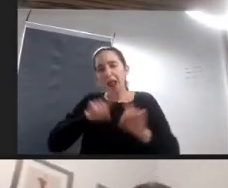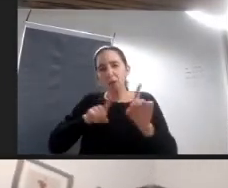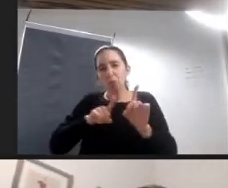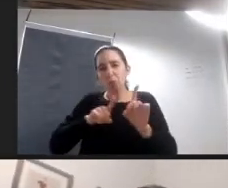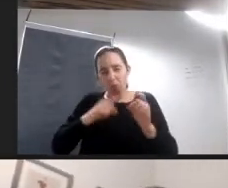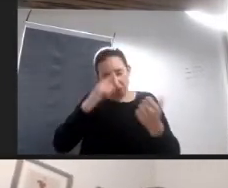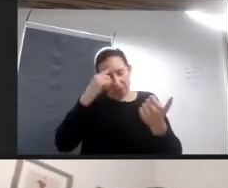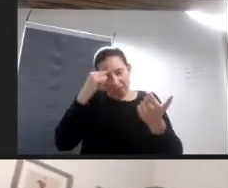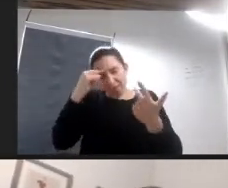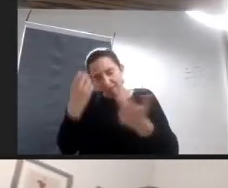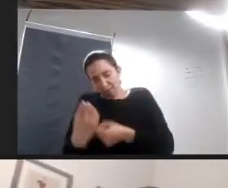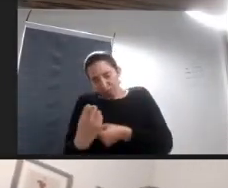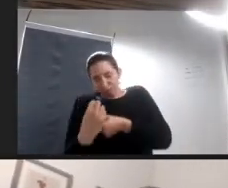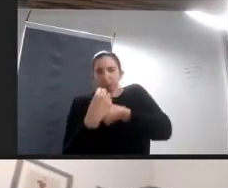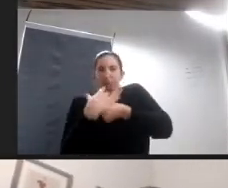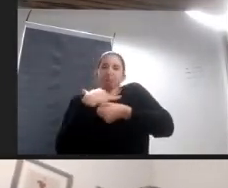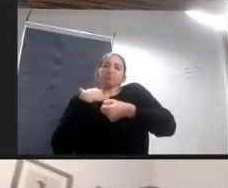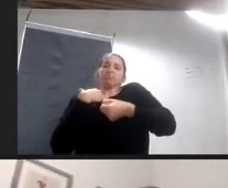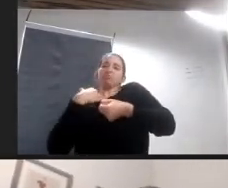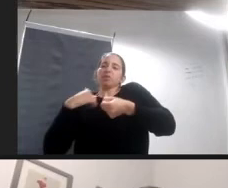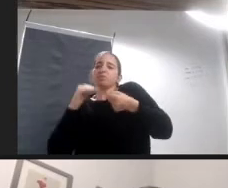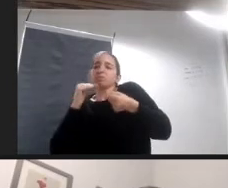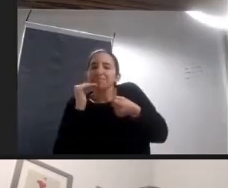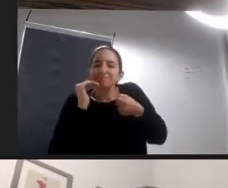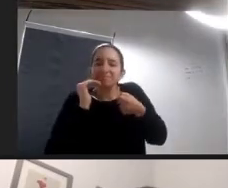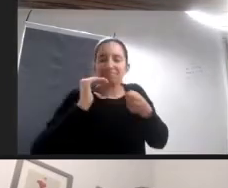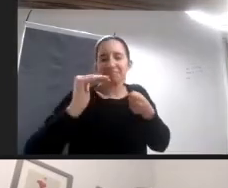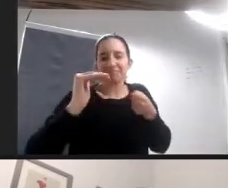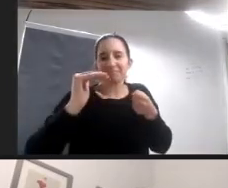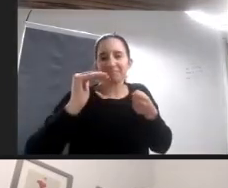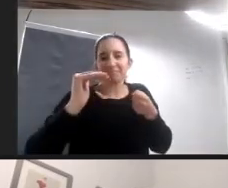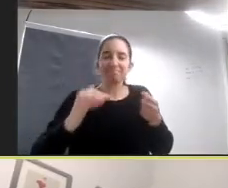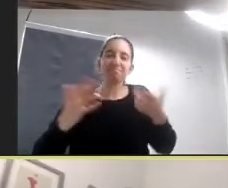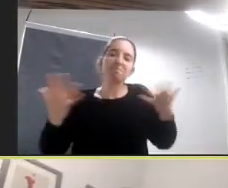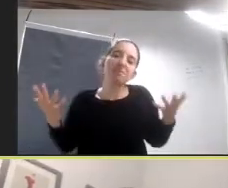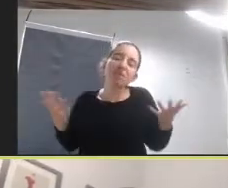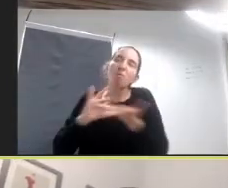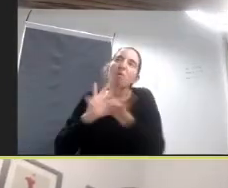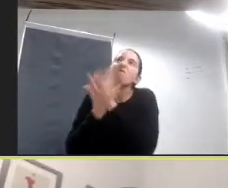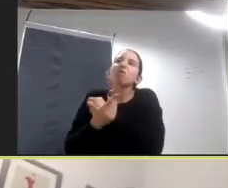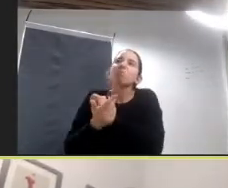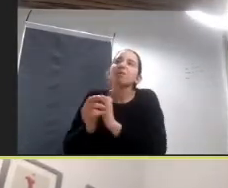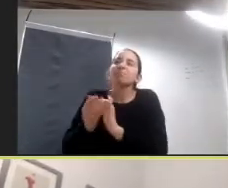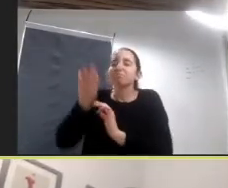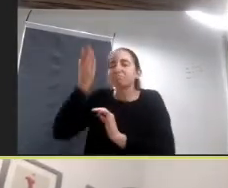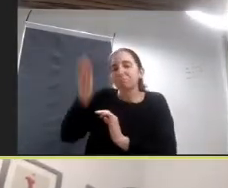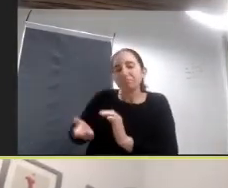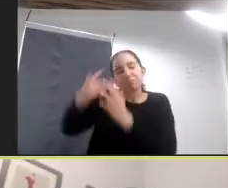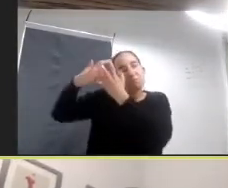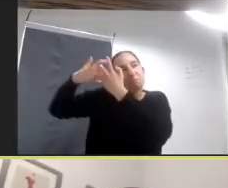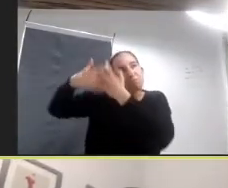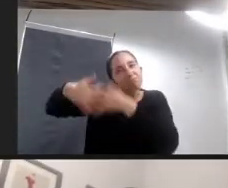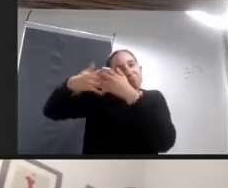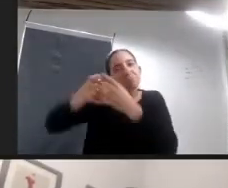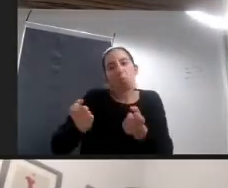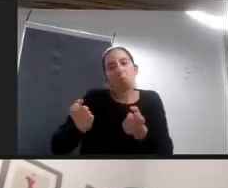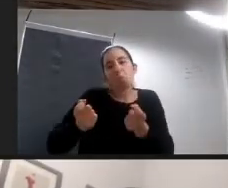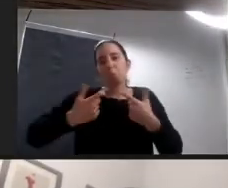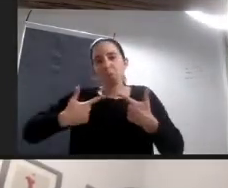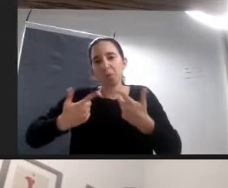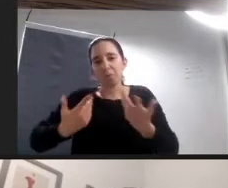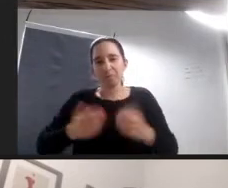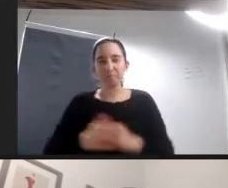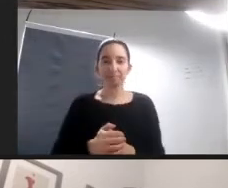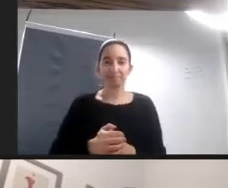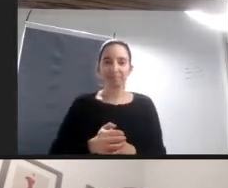decir lo que estoy diciendo. O sea, que son reflexiones mías, más que las del autor, pero lo